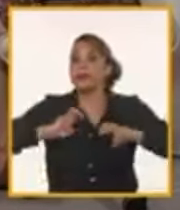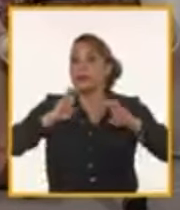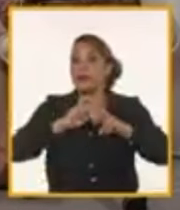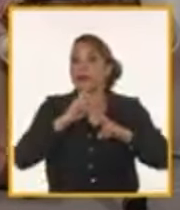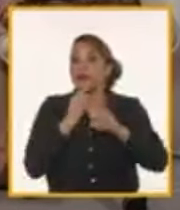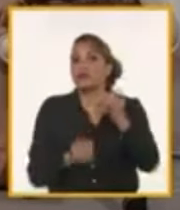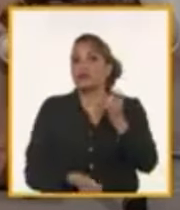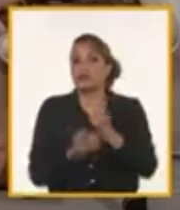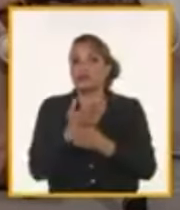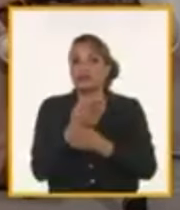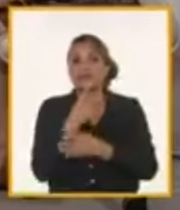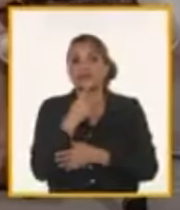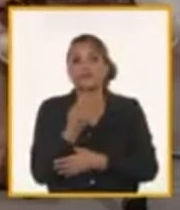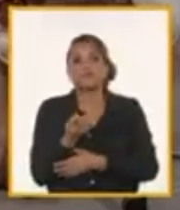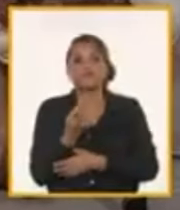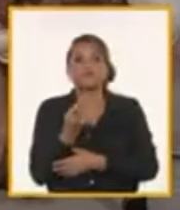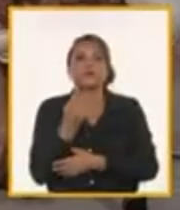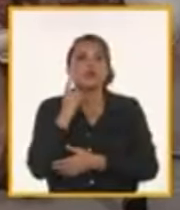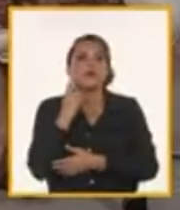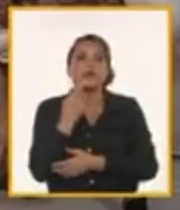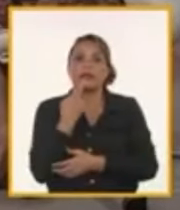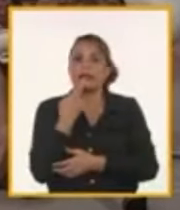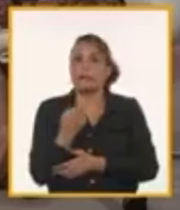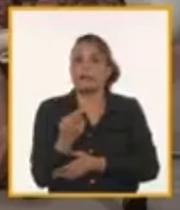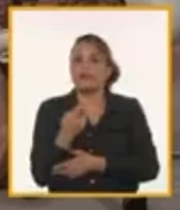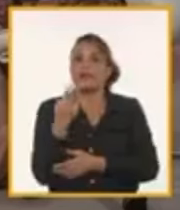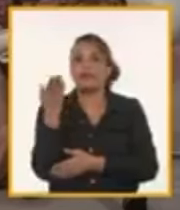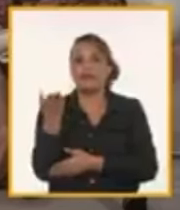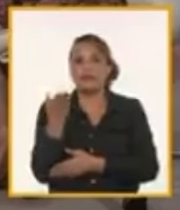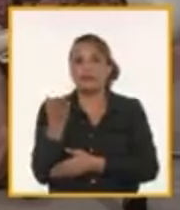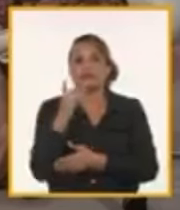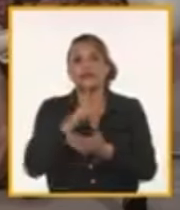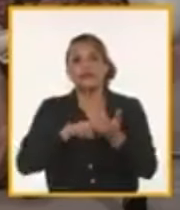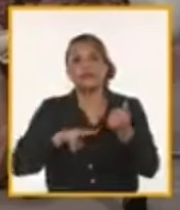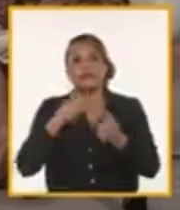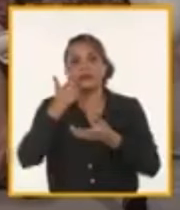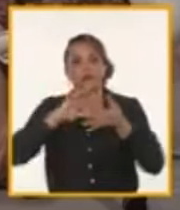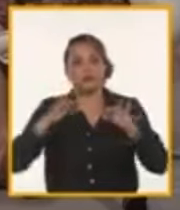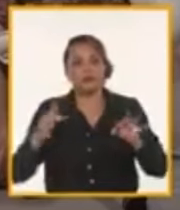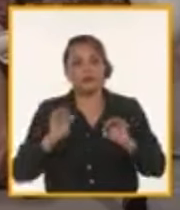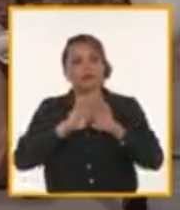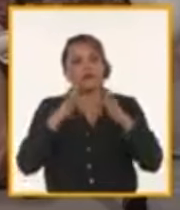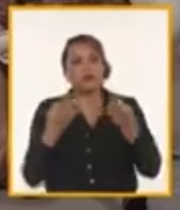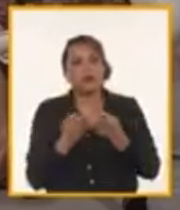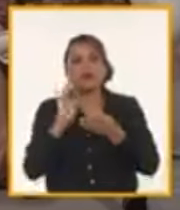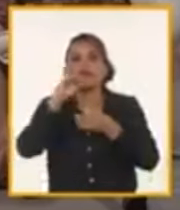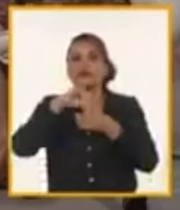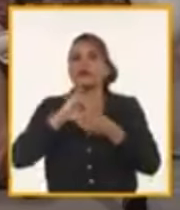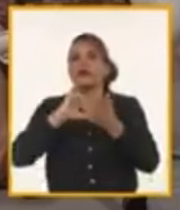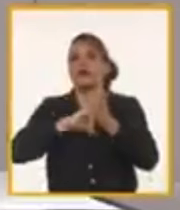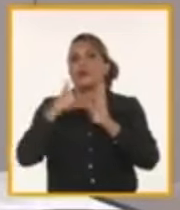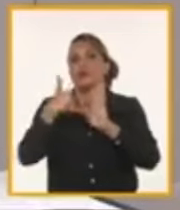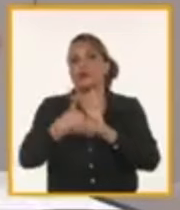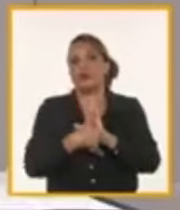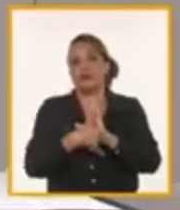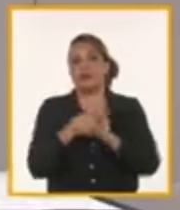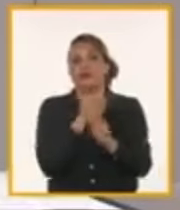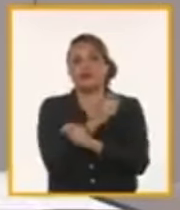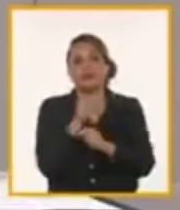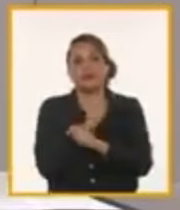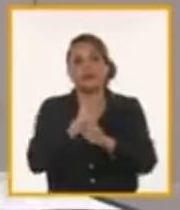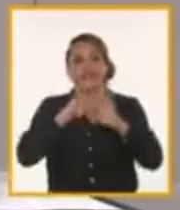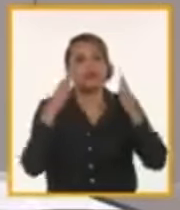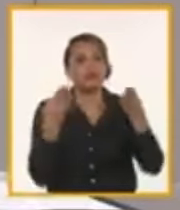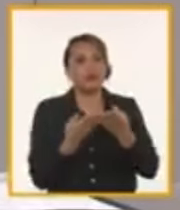raíz de darle respuesta a las demandas del territorio eh forman están incluidas en todos estos proyectos en todas estas líneas los profesores de todos los centros